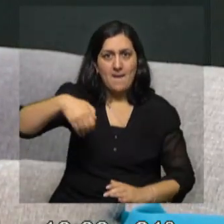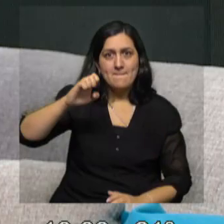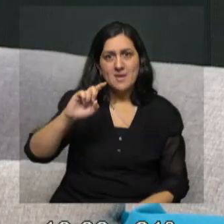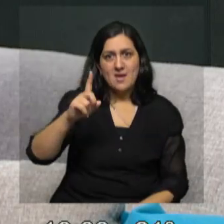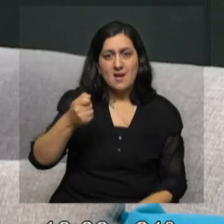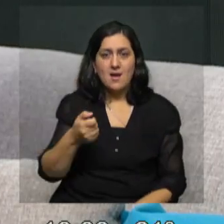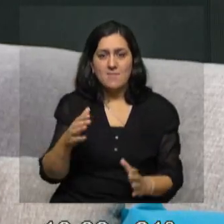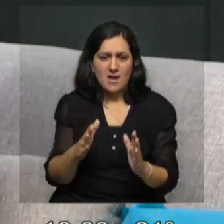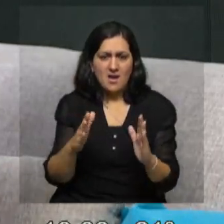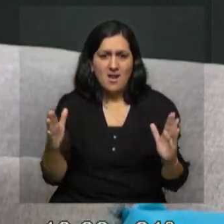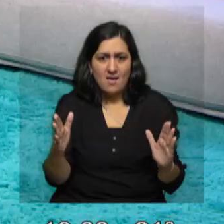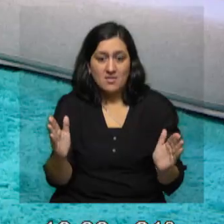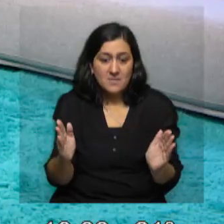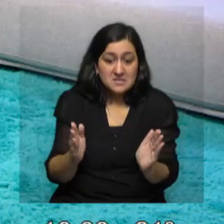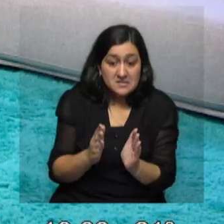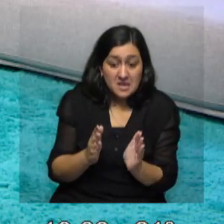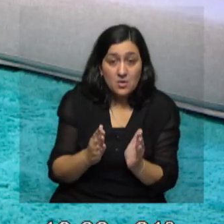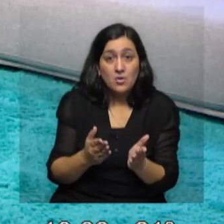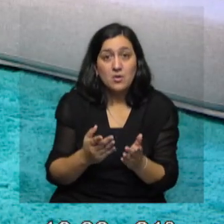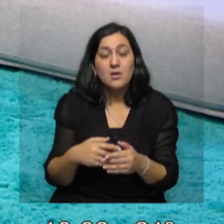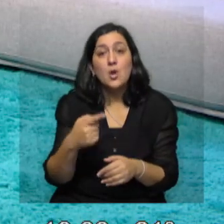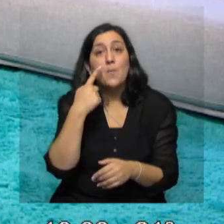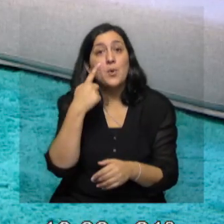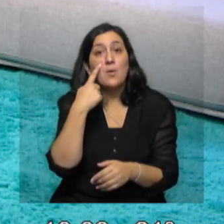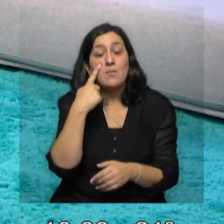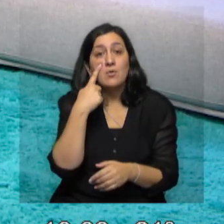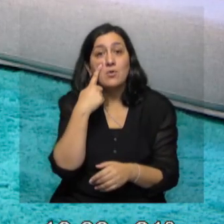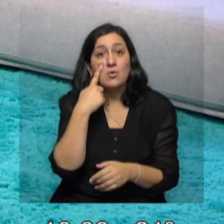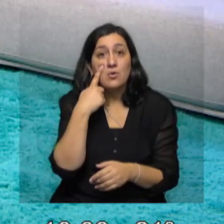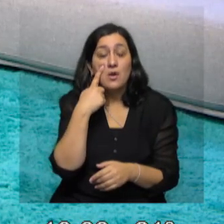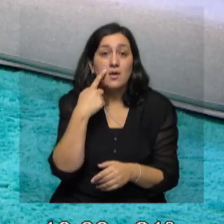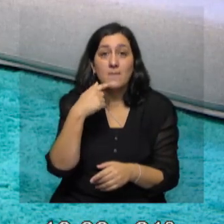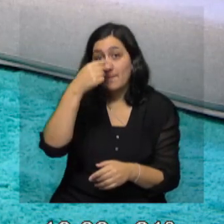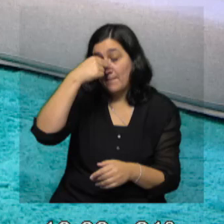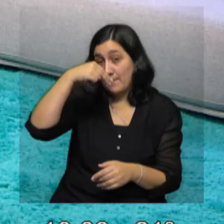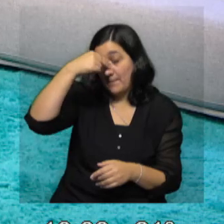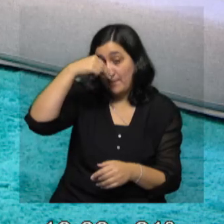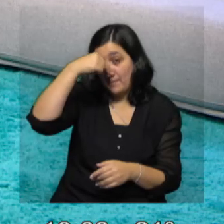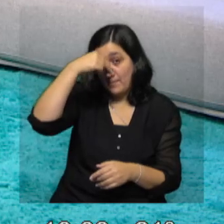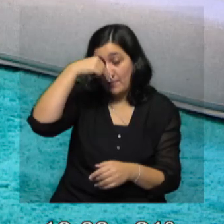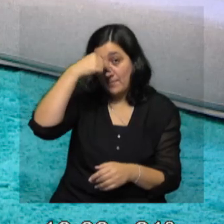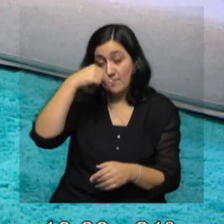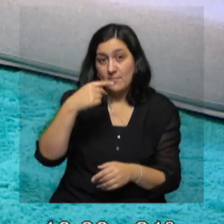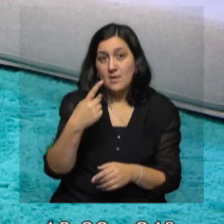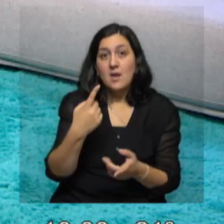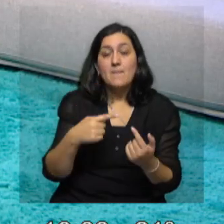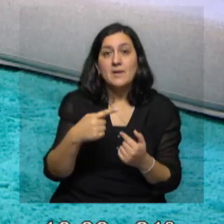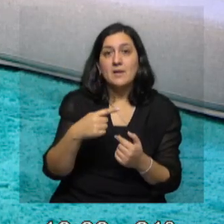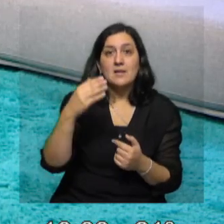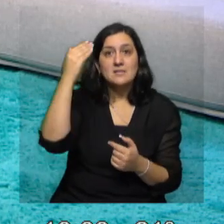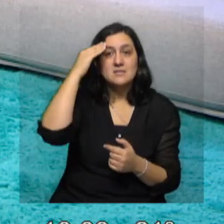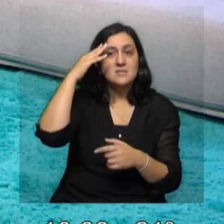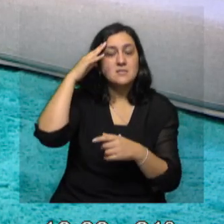que de otra, etcétera. Y nos probamos con la masturbación, cosa de que este pene y el cerebro empiecen a acostumbrarse a cuáles son